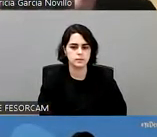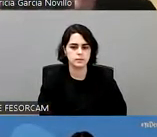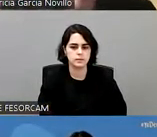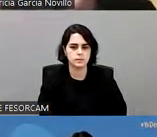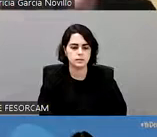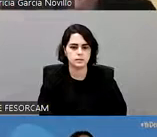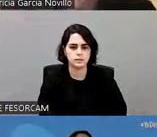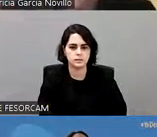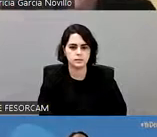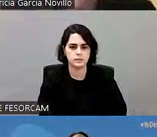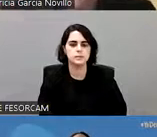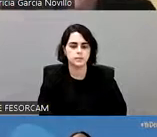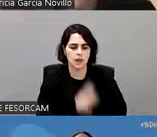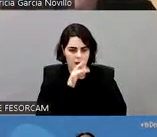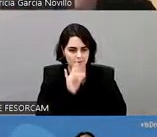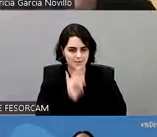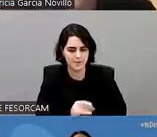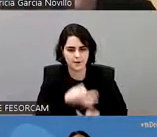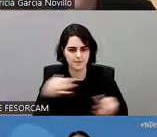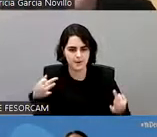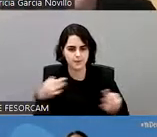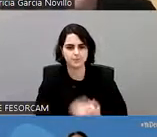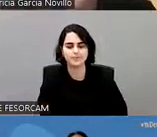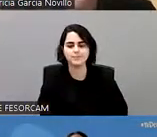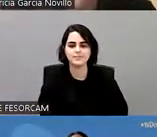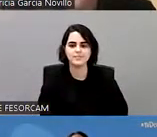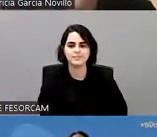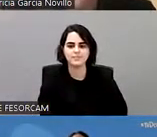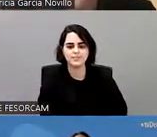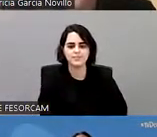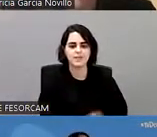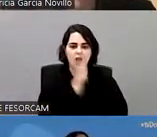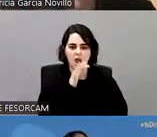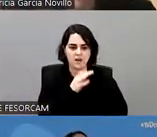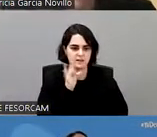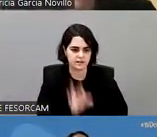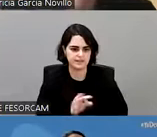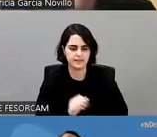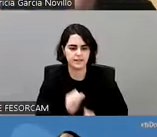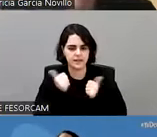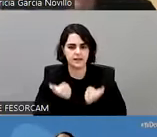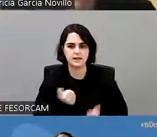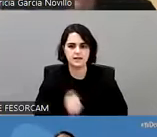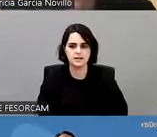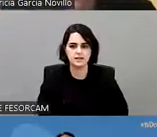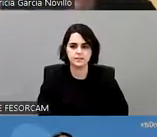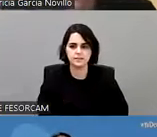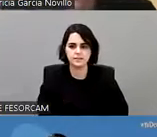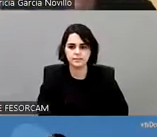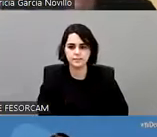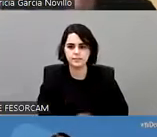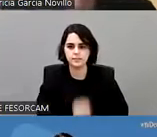No sale para... Ahí, eso. Ah, no. Perfecto. Bueno. Pues adelante, sí. Pues bueno.